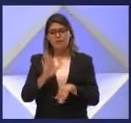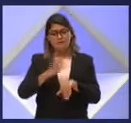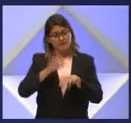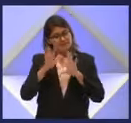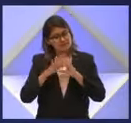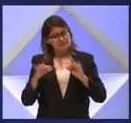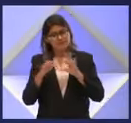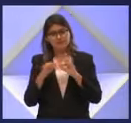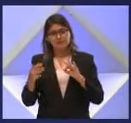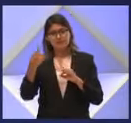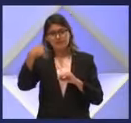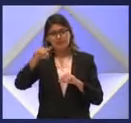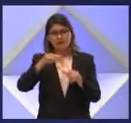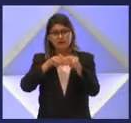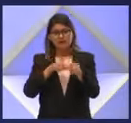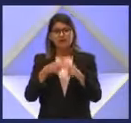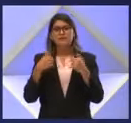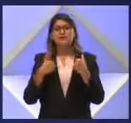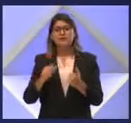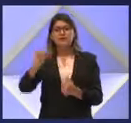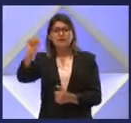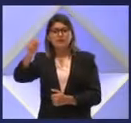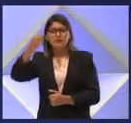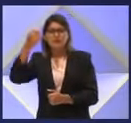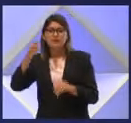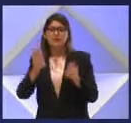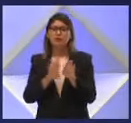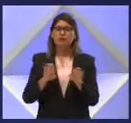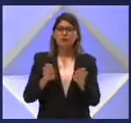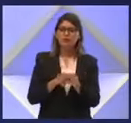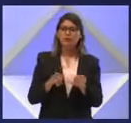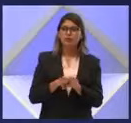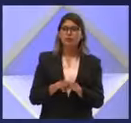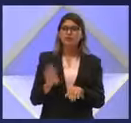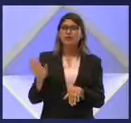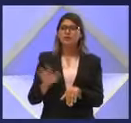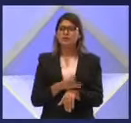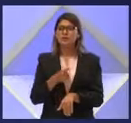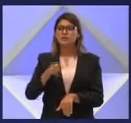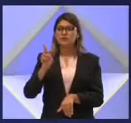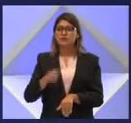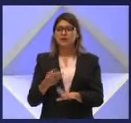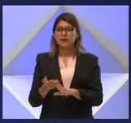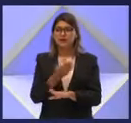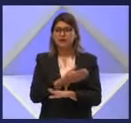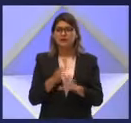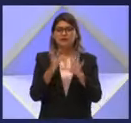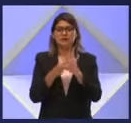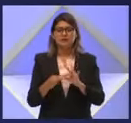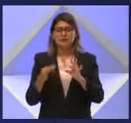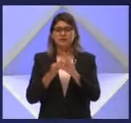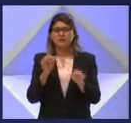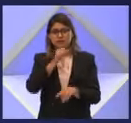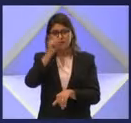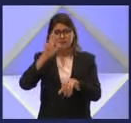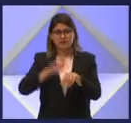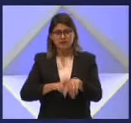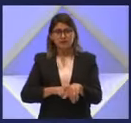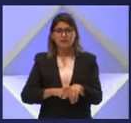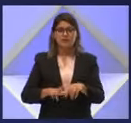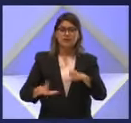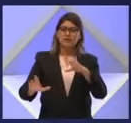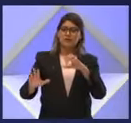a la asimilación de tecnología porque ya nos mencionó el secretario de comunicaciones esta mañana